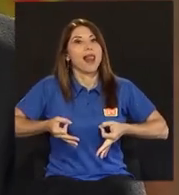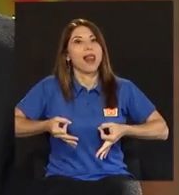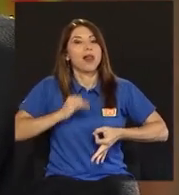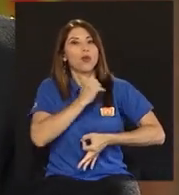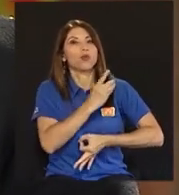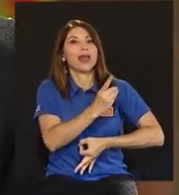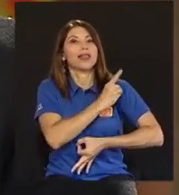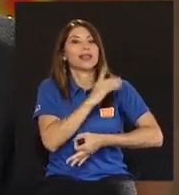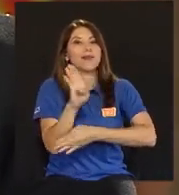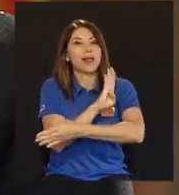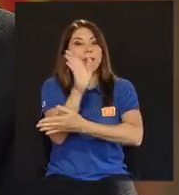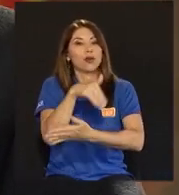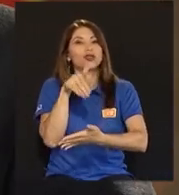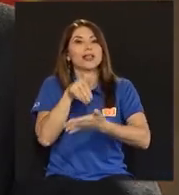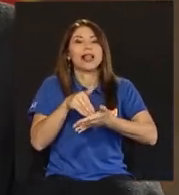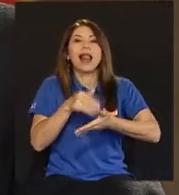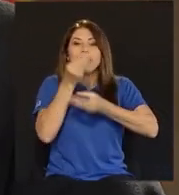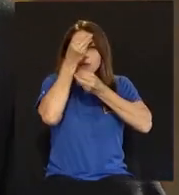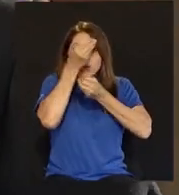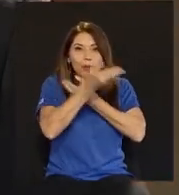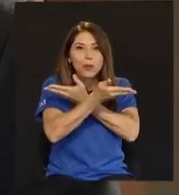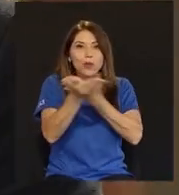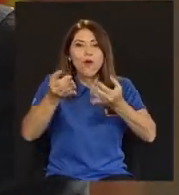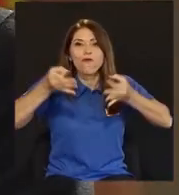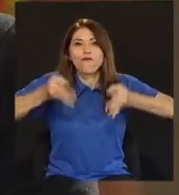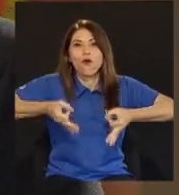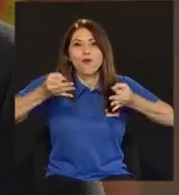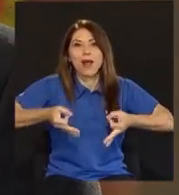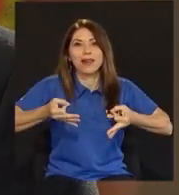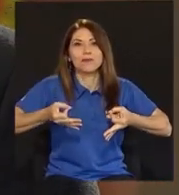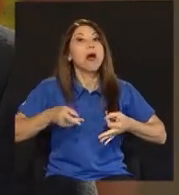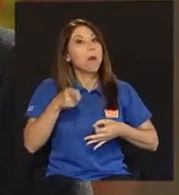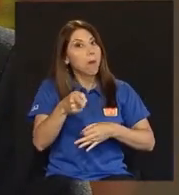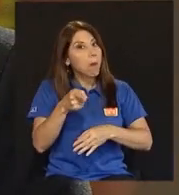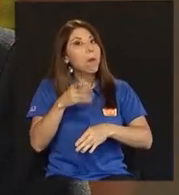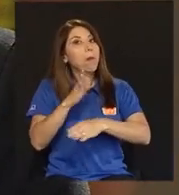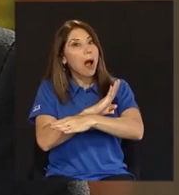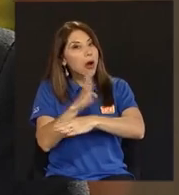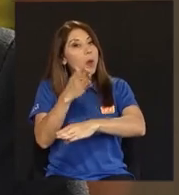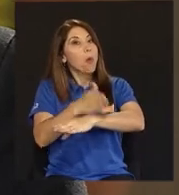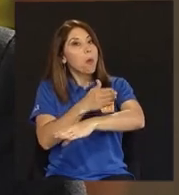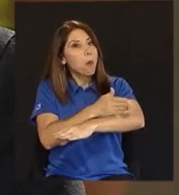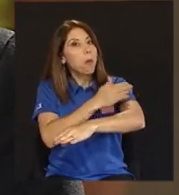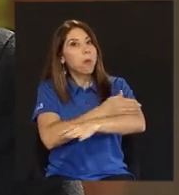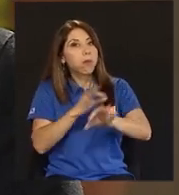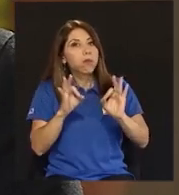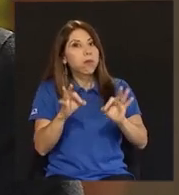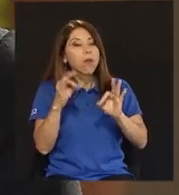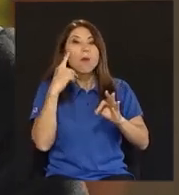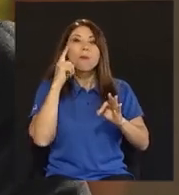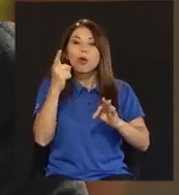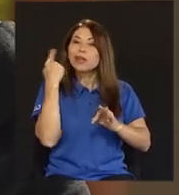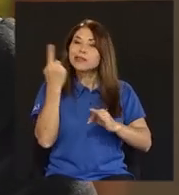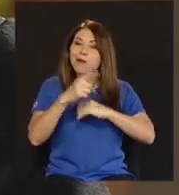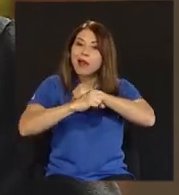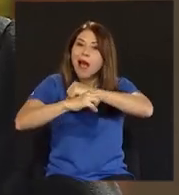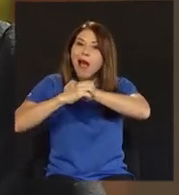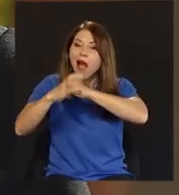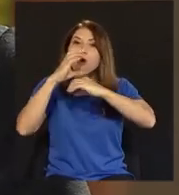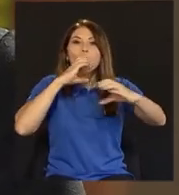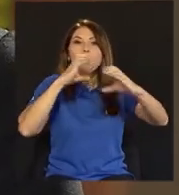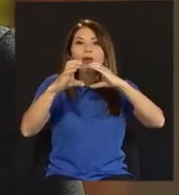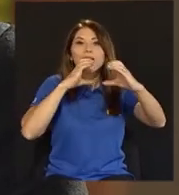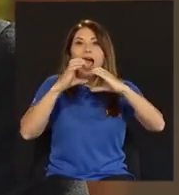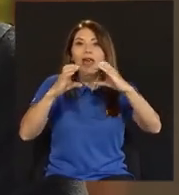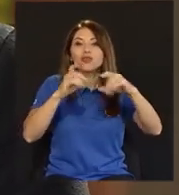Junta Directiva se expresó, es algo en lo que ha venido mejorando el banco, que hace comunicados sobre cuáles son los regímenes, ya sea monetario